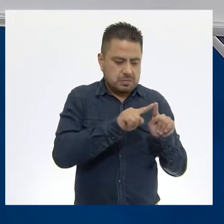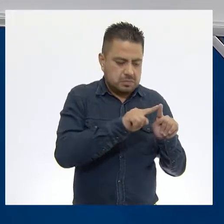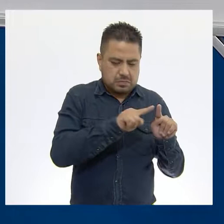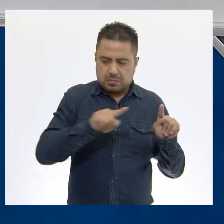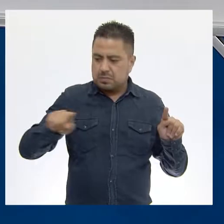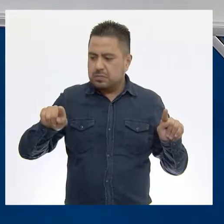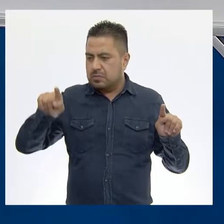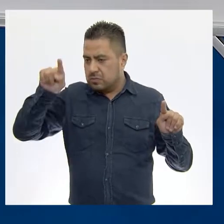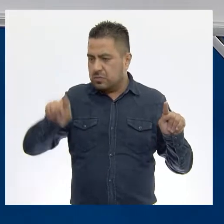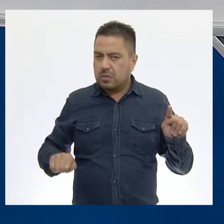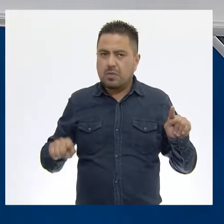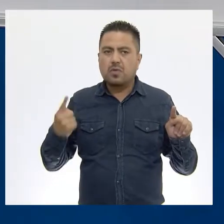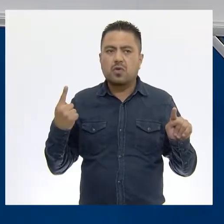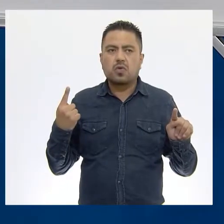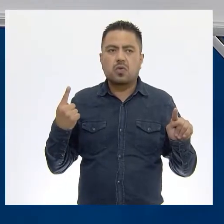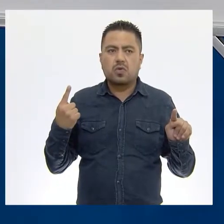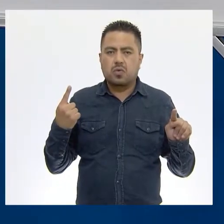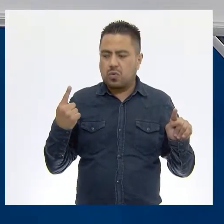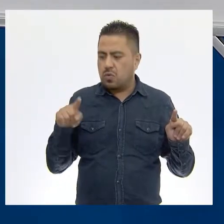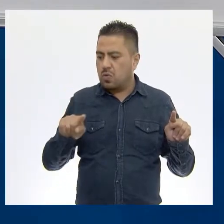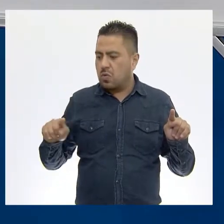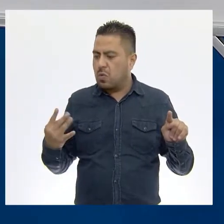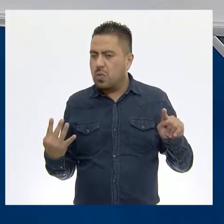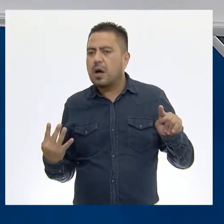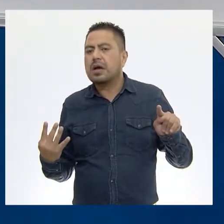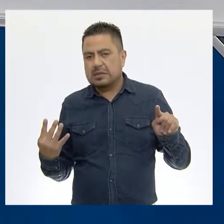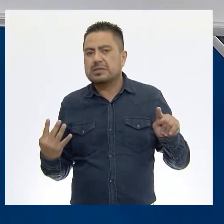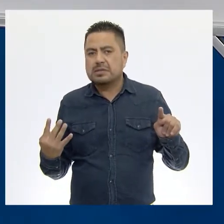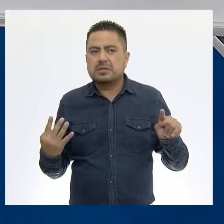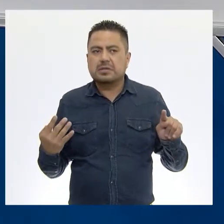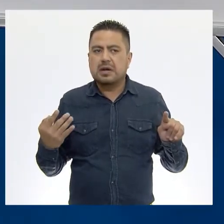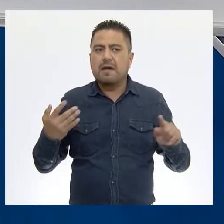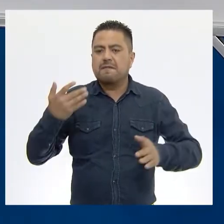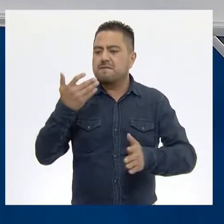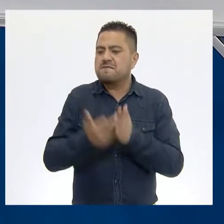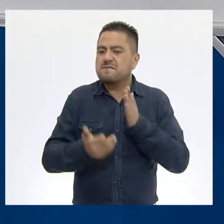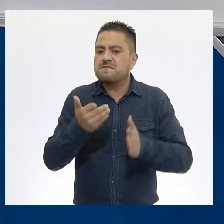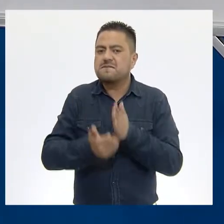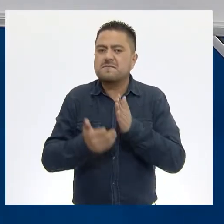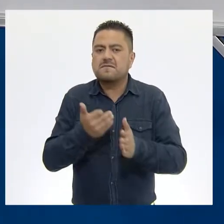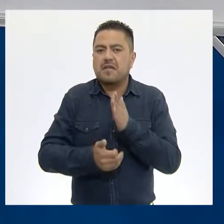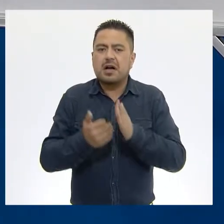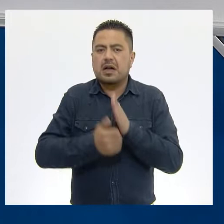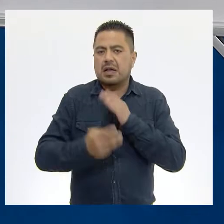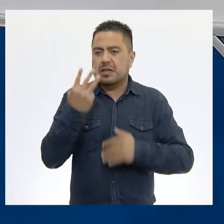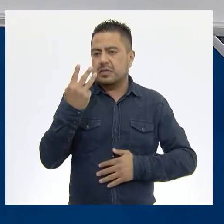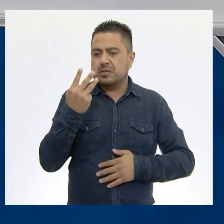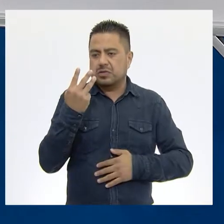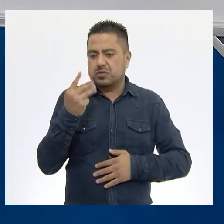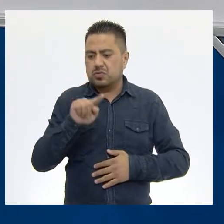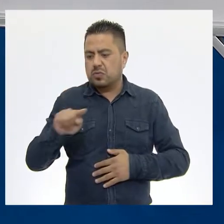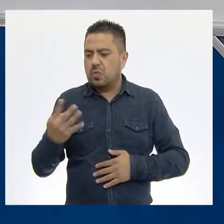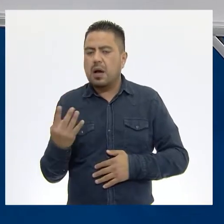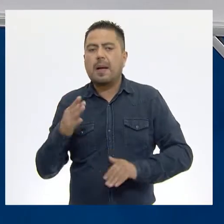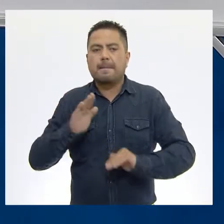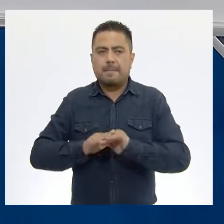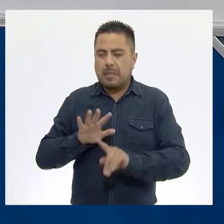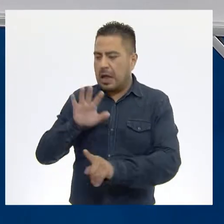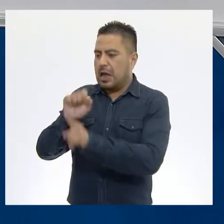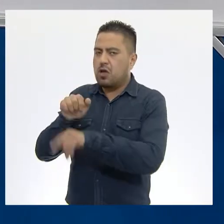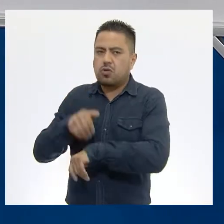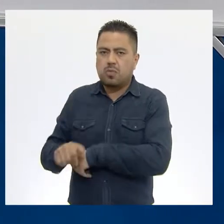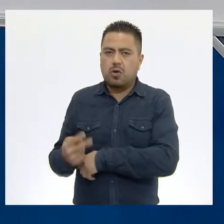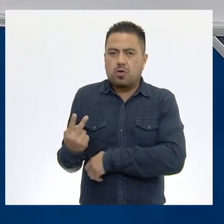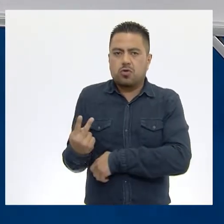ya tengo un entero, un cuarto. Sí. Me están faltando todavía 3 cuartos más cuartos para llegar al número